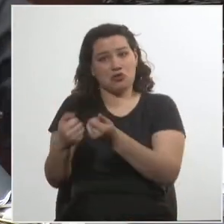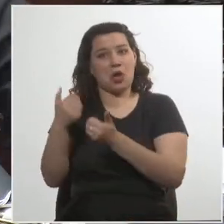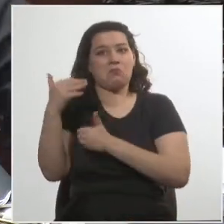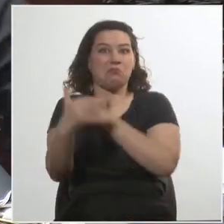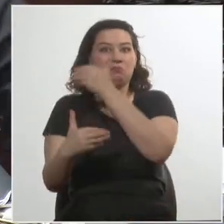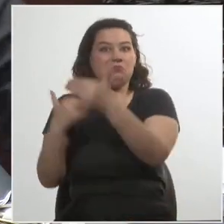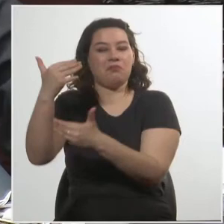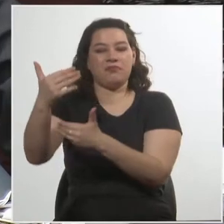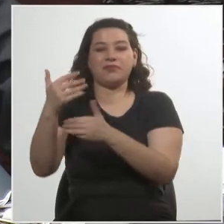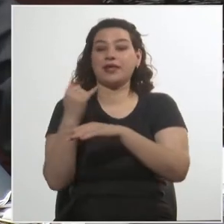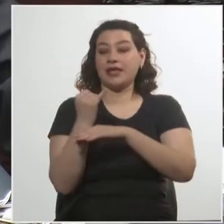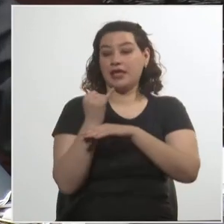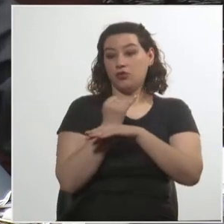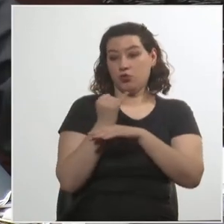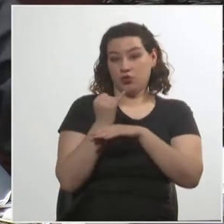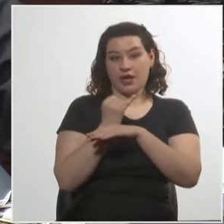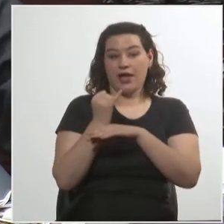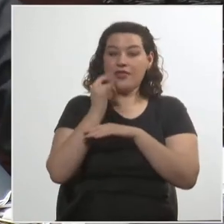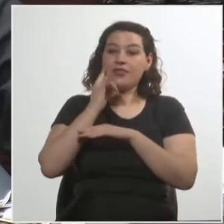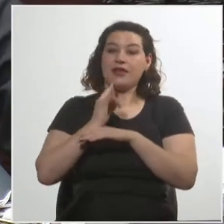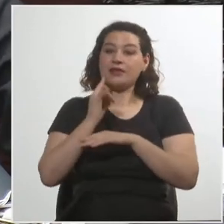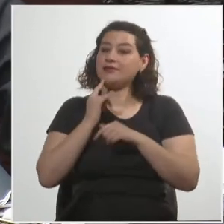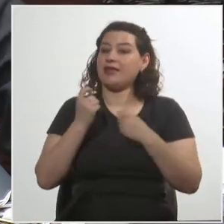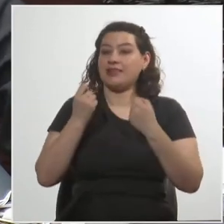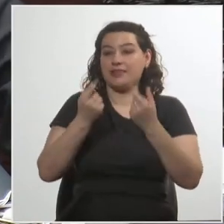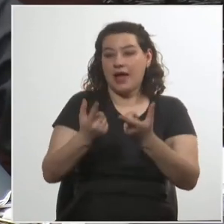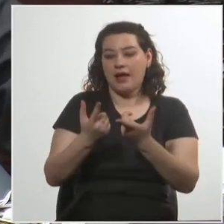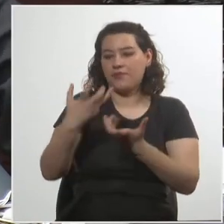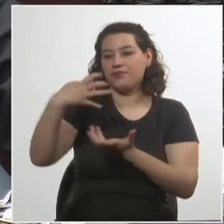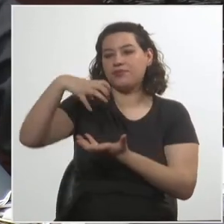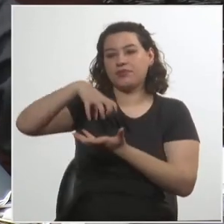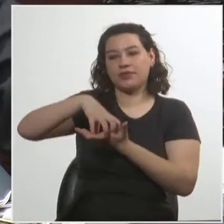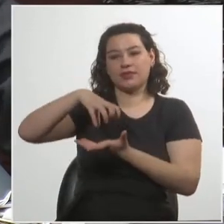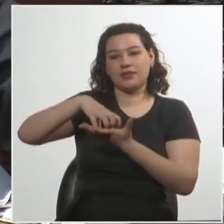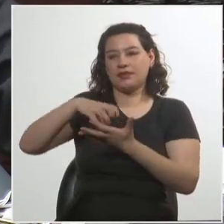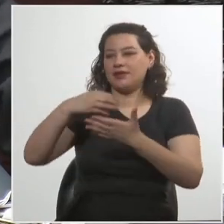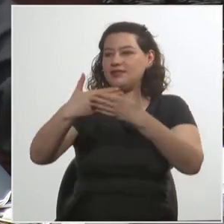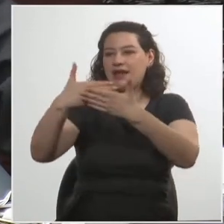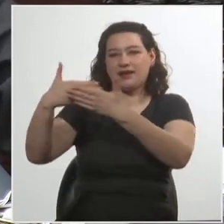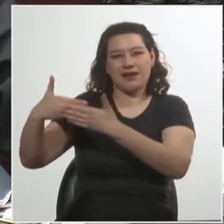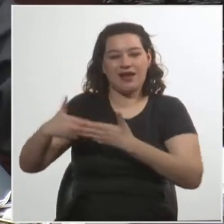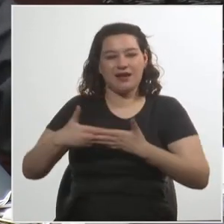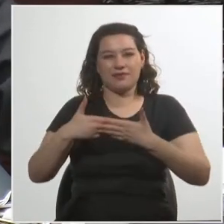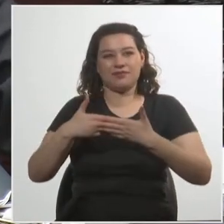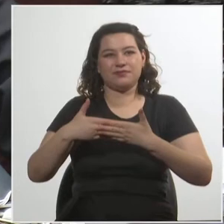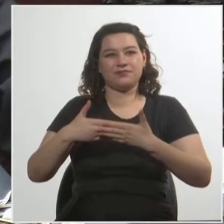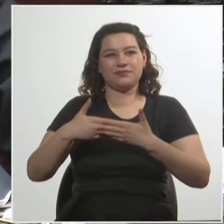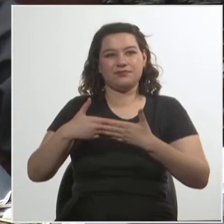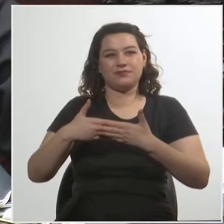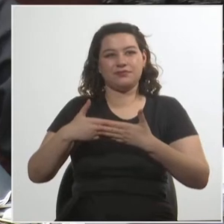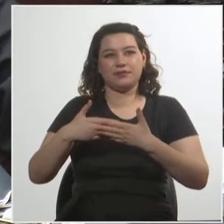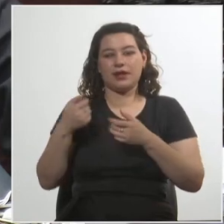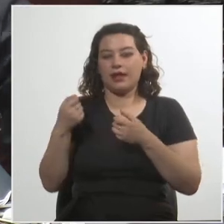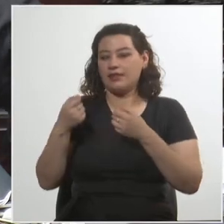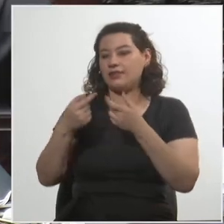son industrias que generalmente abastecen a los tambos que están más cerca que proveen de productos